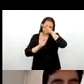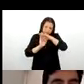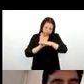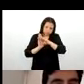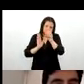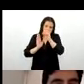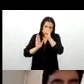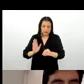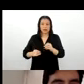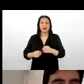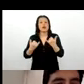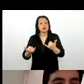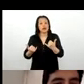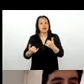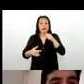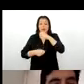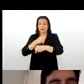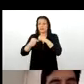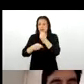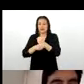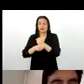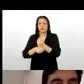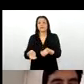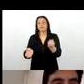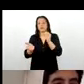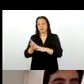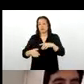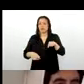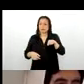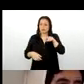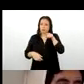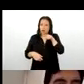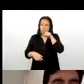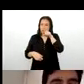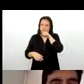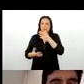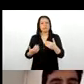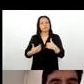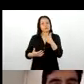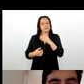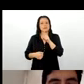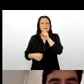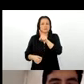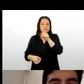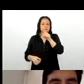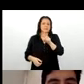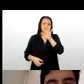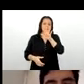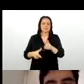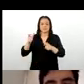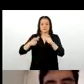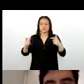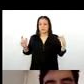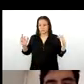visitas y ahora en el año 2021 estamos un poco retomando, ¿no? Tenemos más o menos 115 visitantes, acá